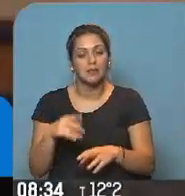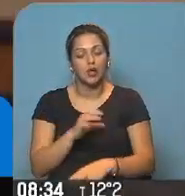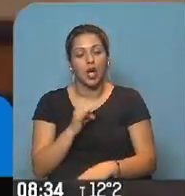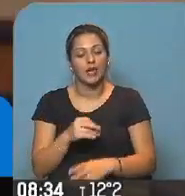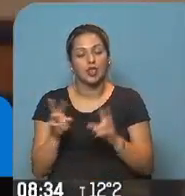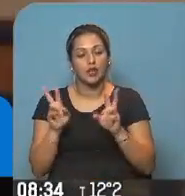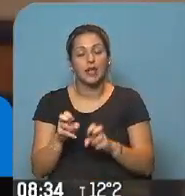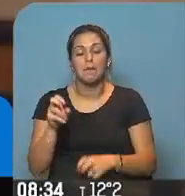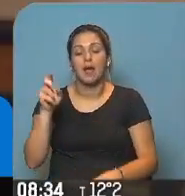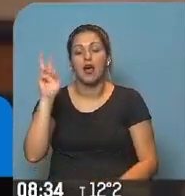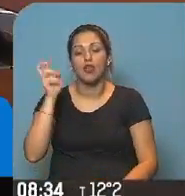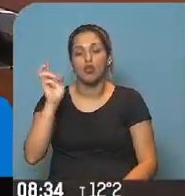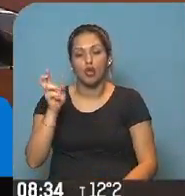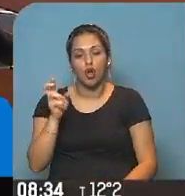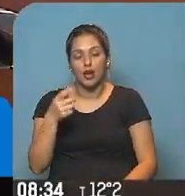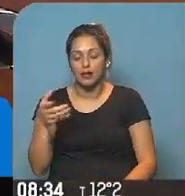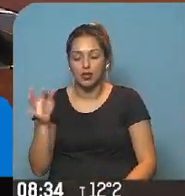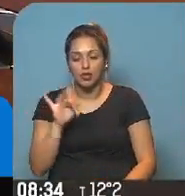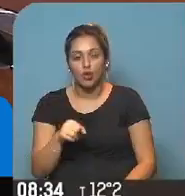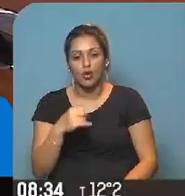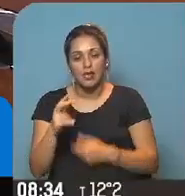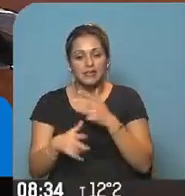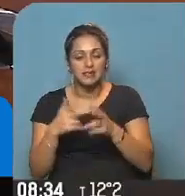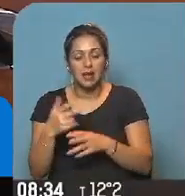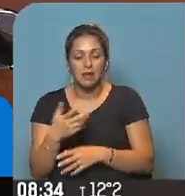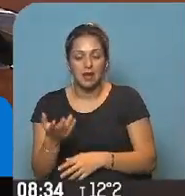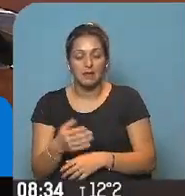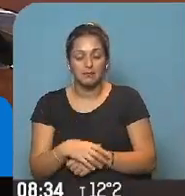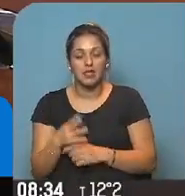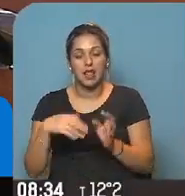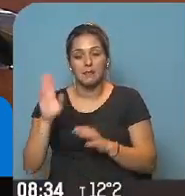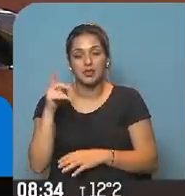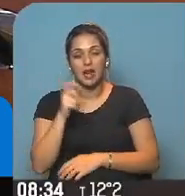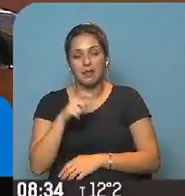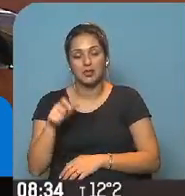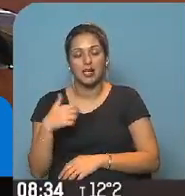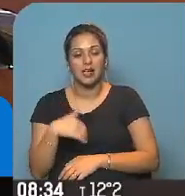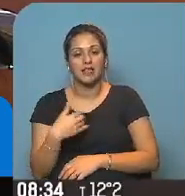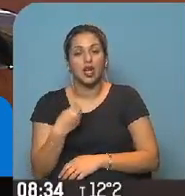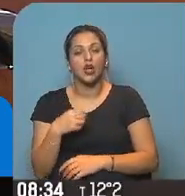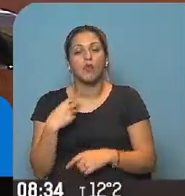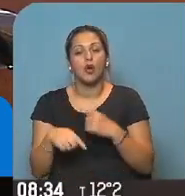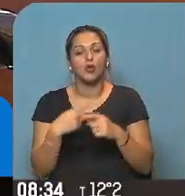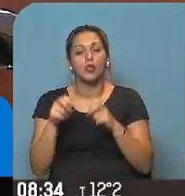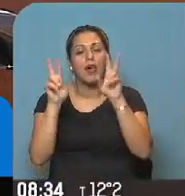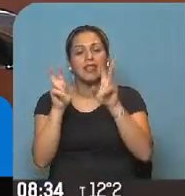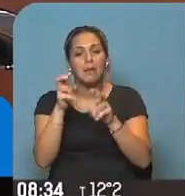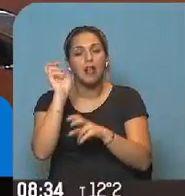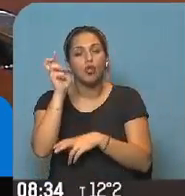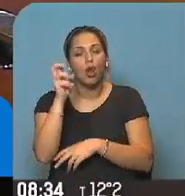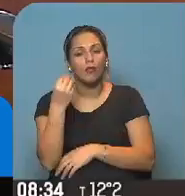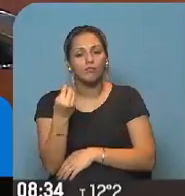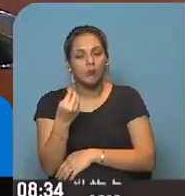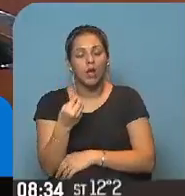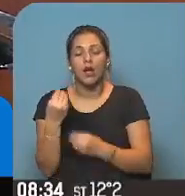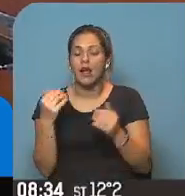agenda periodística y en la agenda del día a día de todos los argentinos, o de la mayoría. ¿Cómo sigue el tema dólar? Depende de